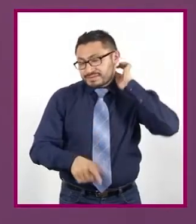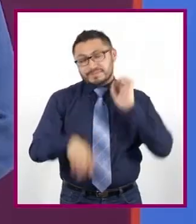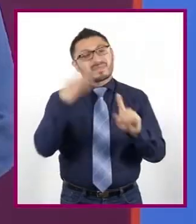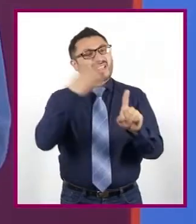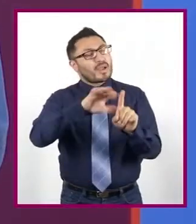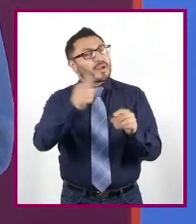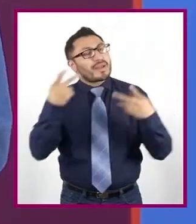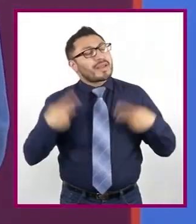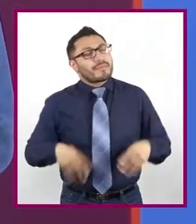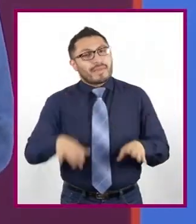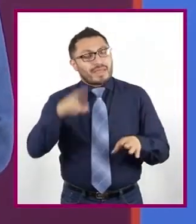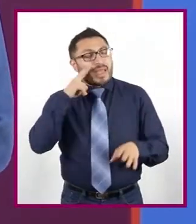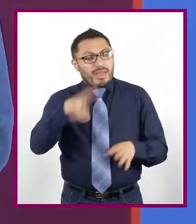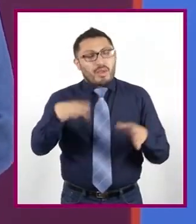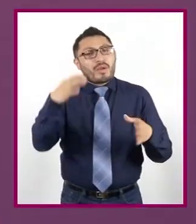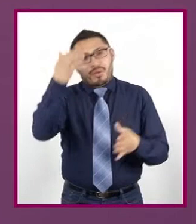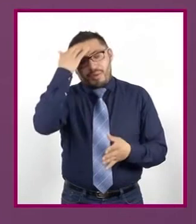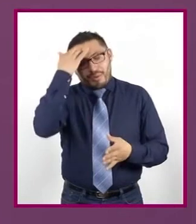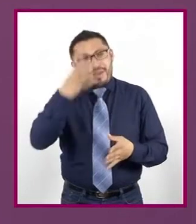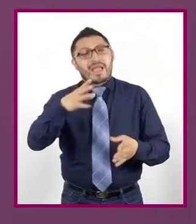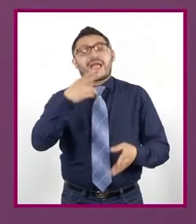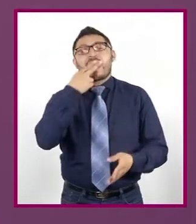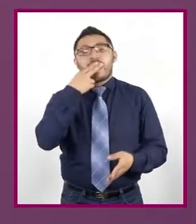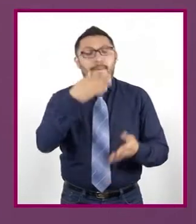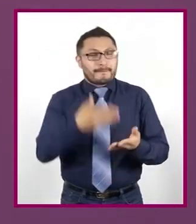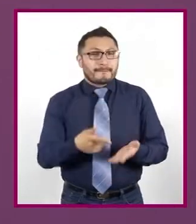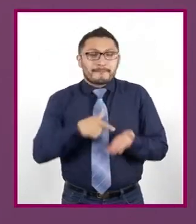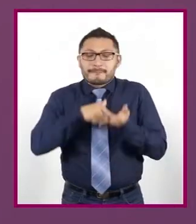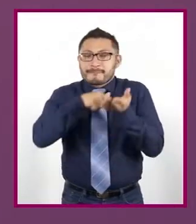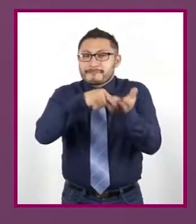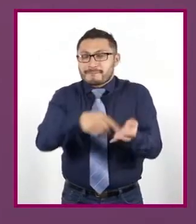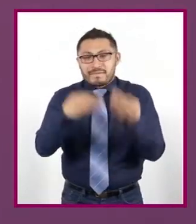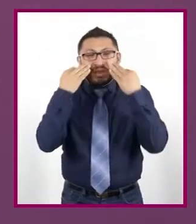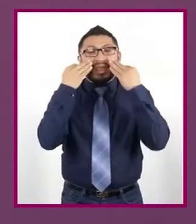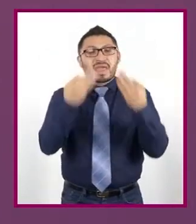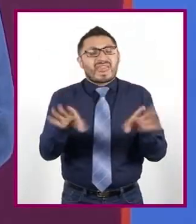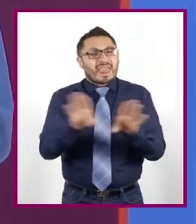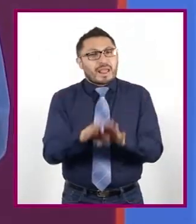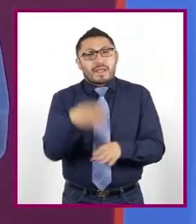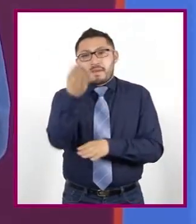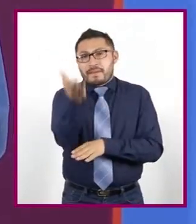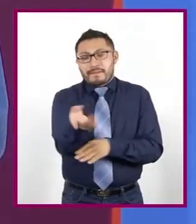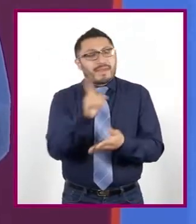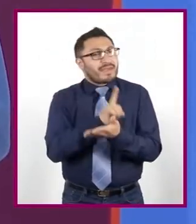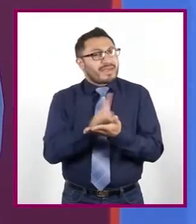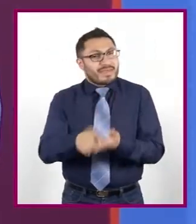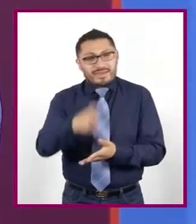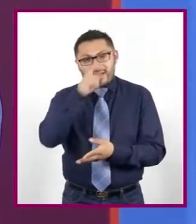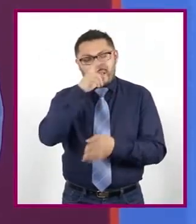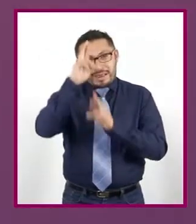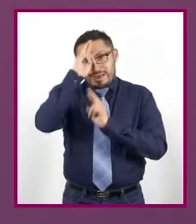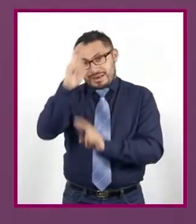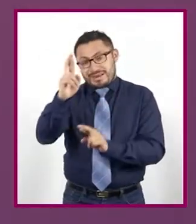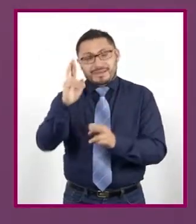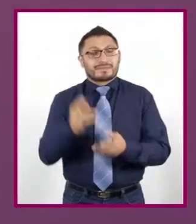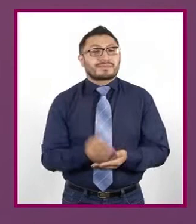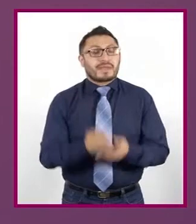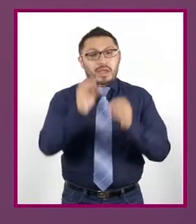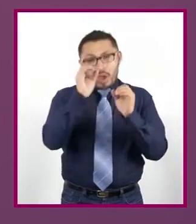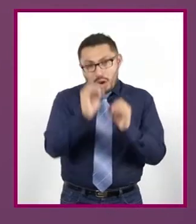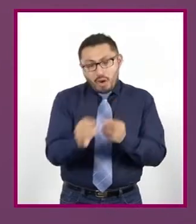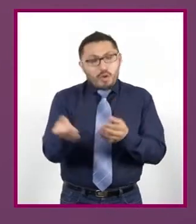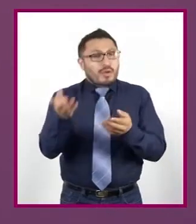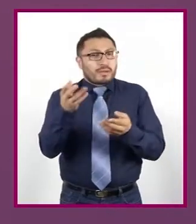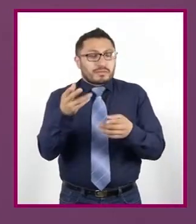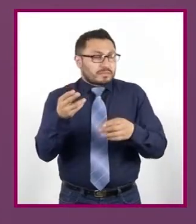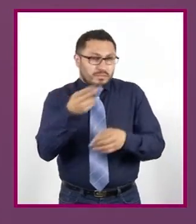puedan conocerlo y sirvan como testimonio para reclamar nuestros derechos como ciudadanos o